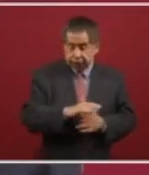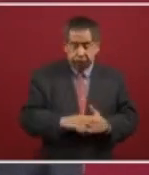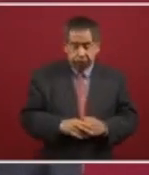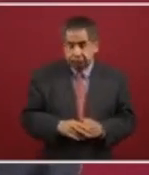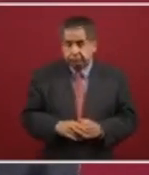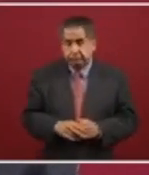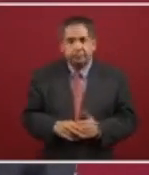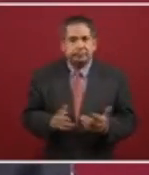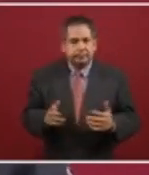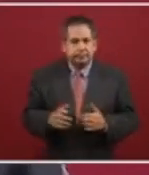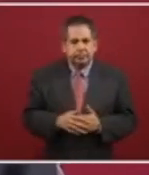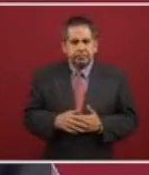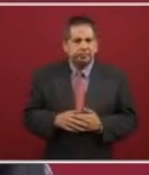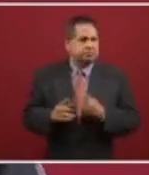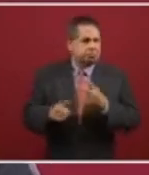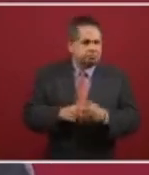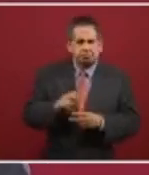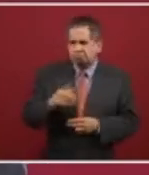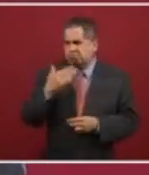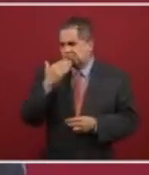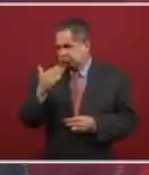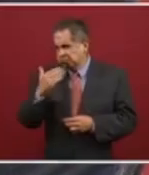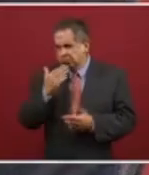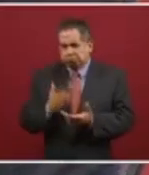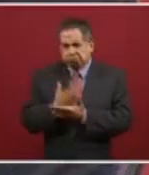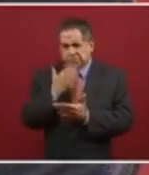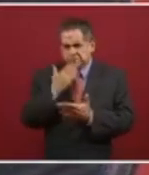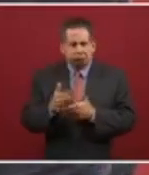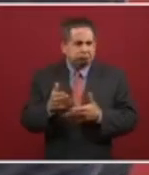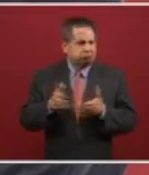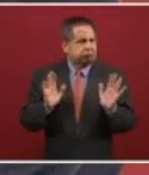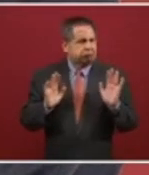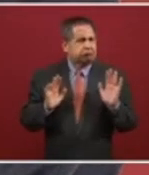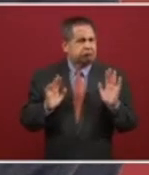y van bien las cosas en general,